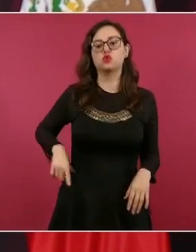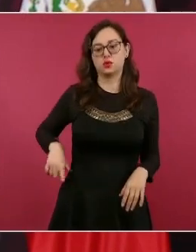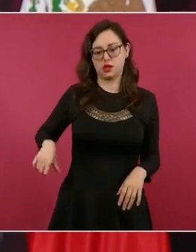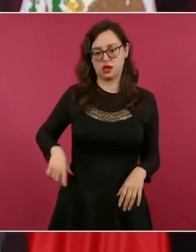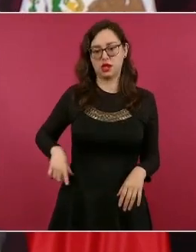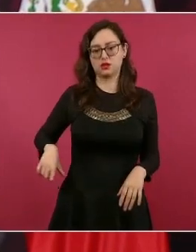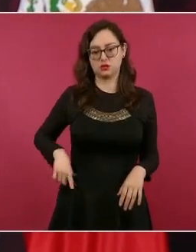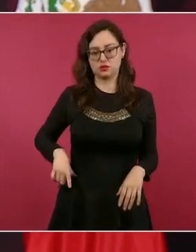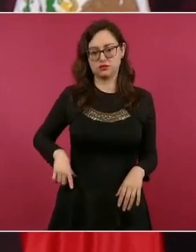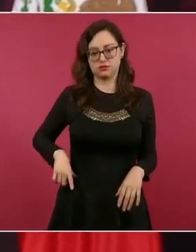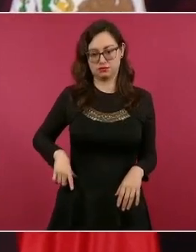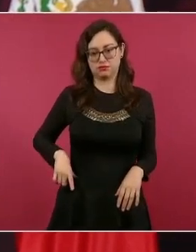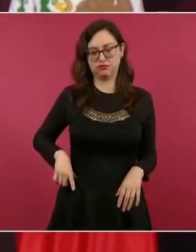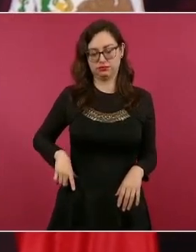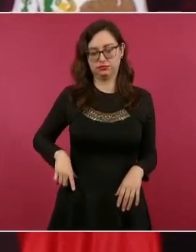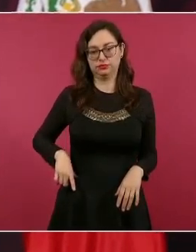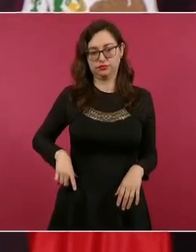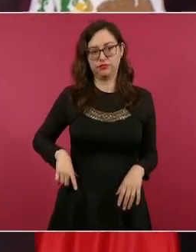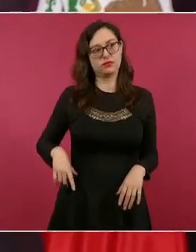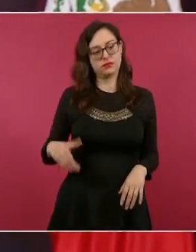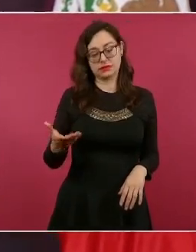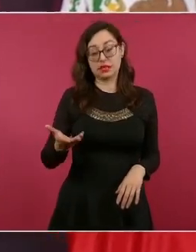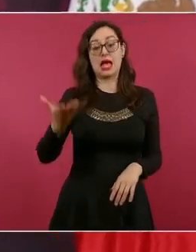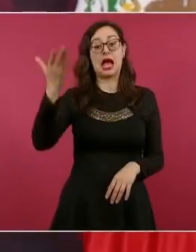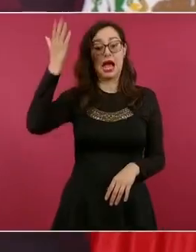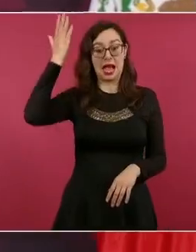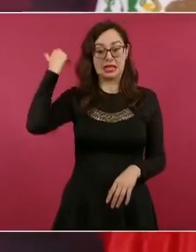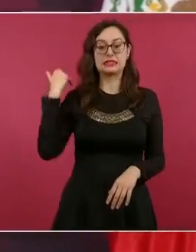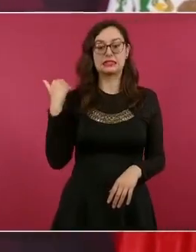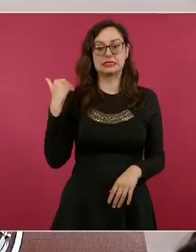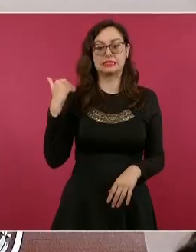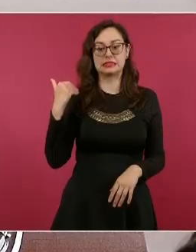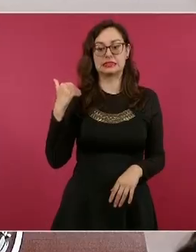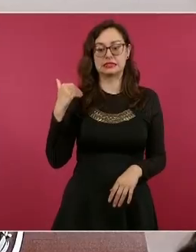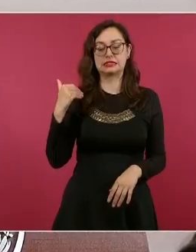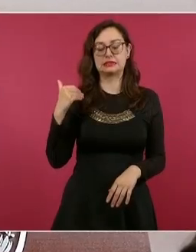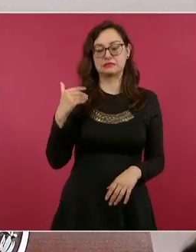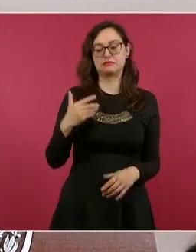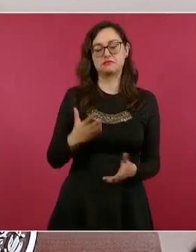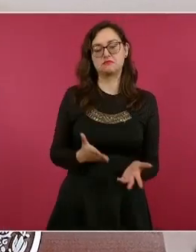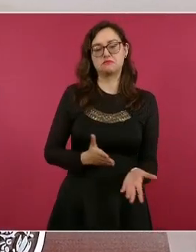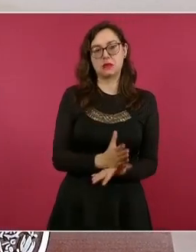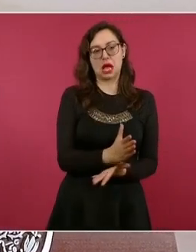y que eran los que tenían muchísima influencia en los gobiernos